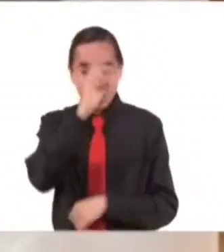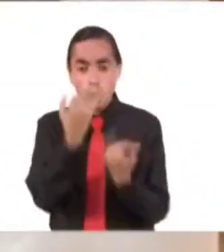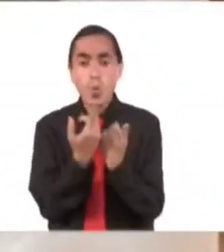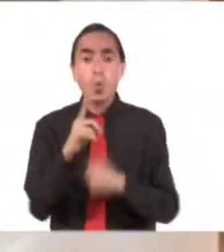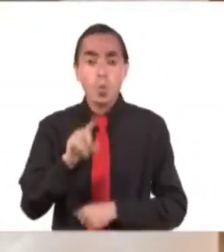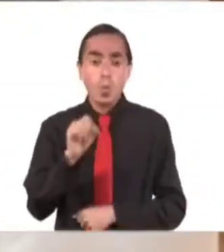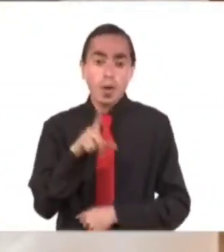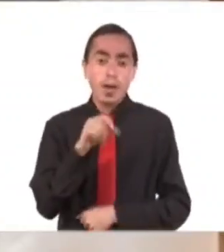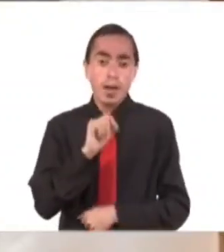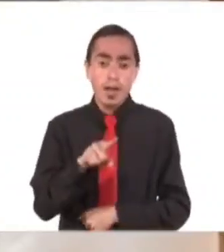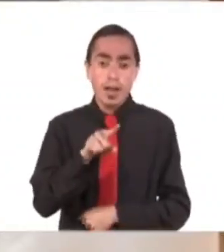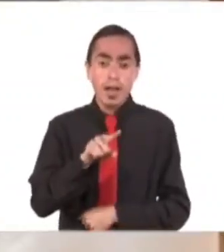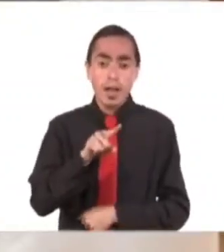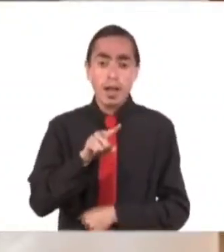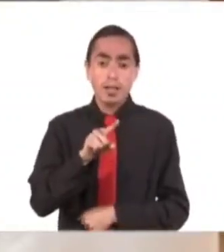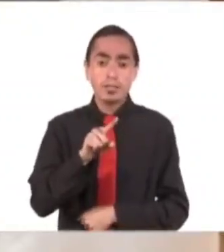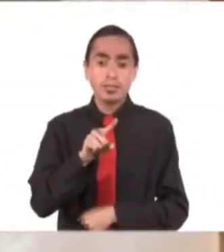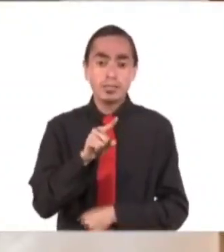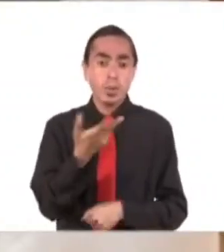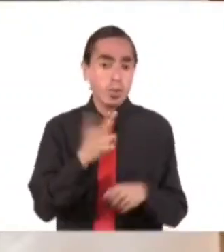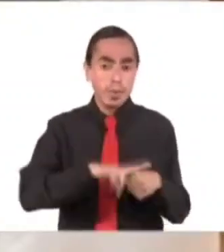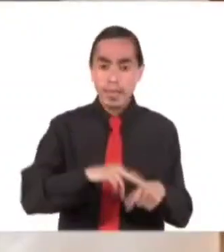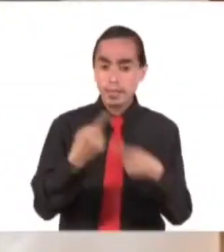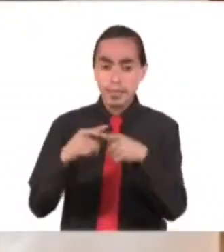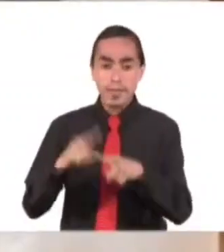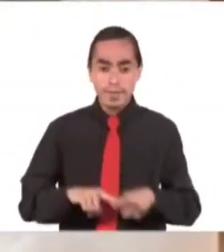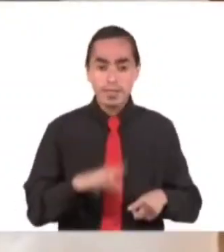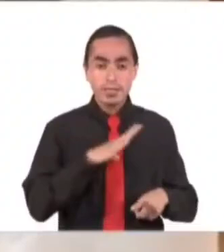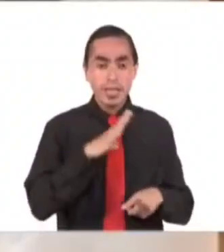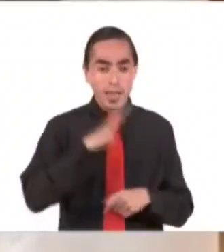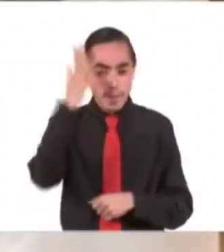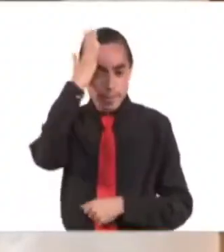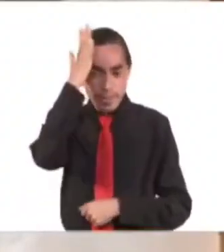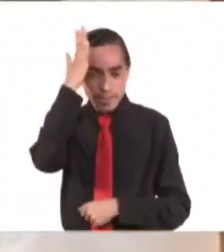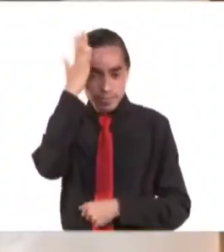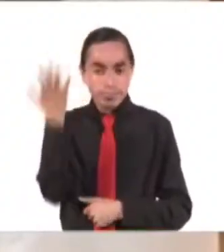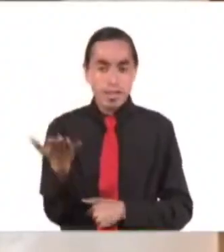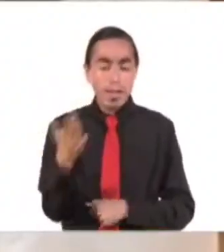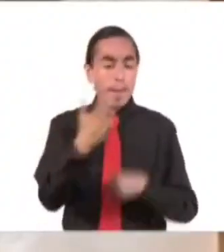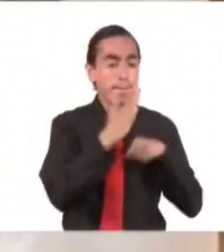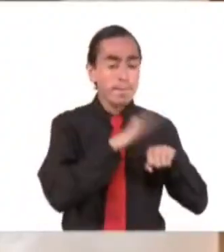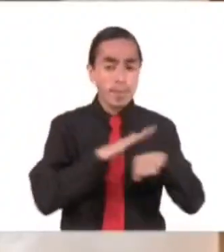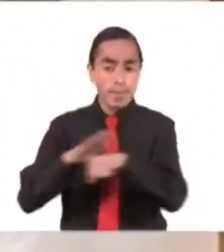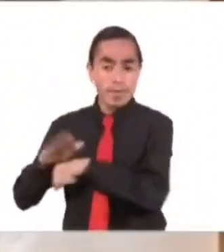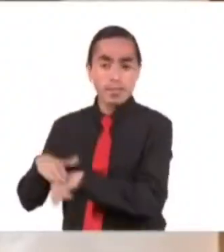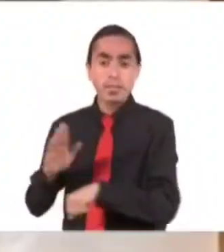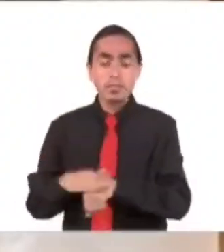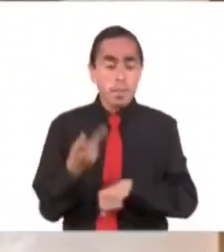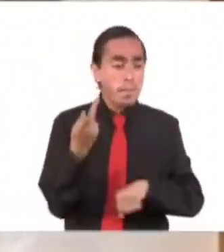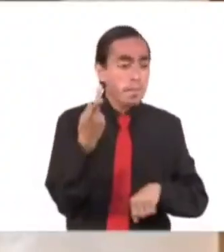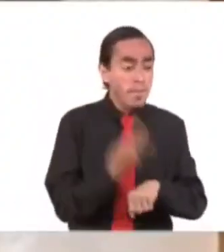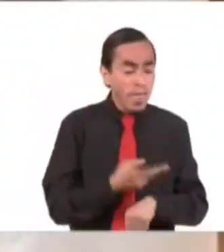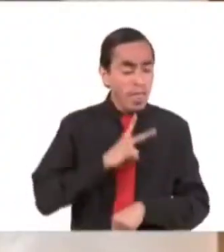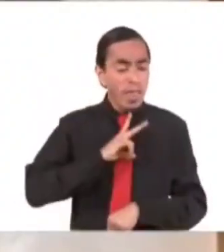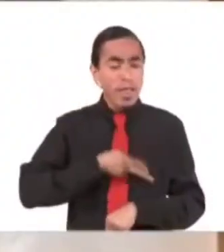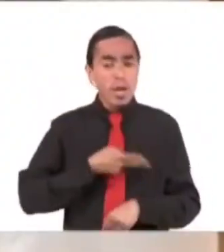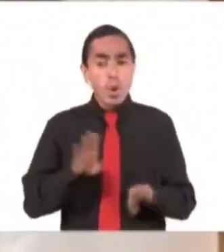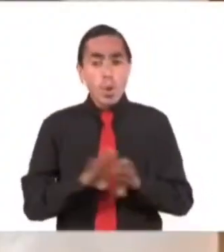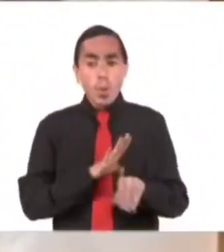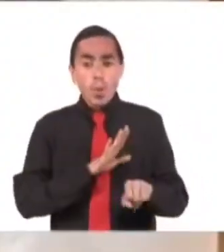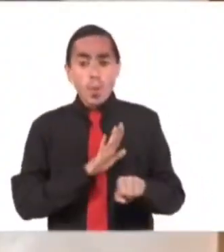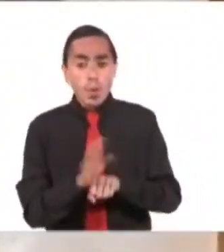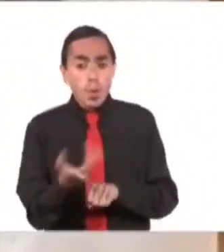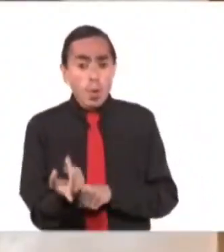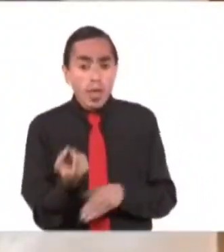son científicos, para que discutieran qué estaba pasando, cómo era ese virus, qué hacía, cómo se introduce a